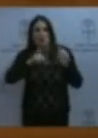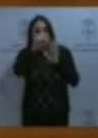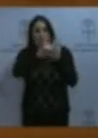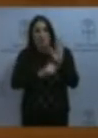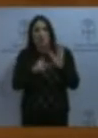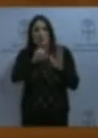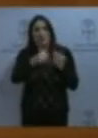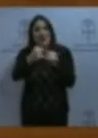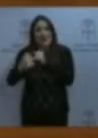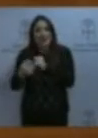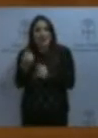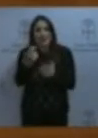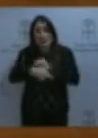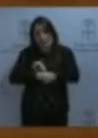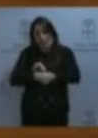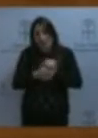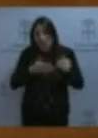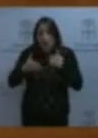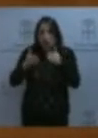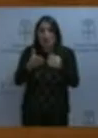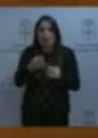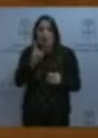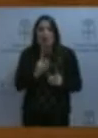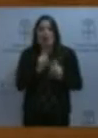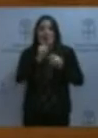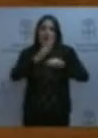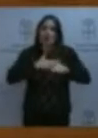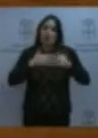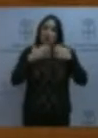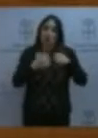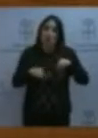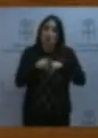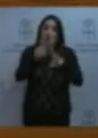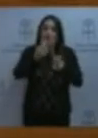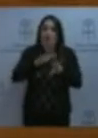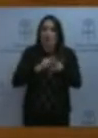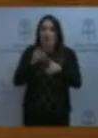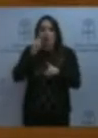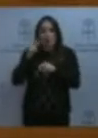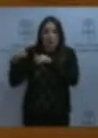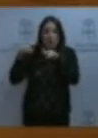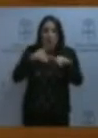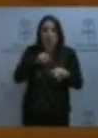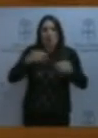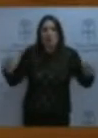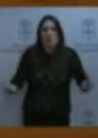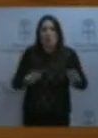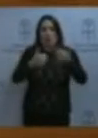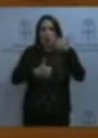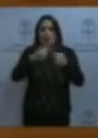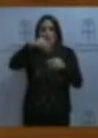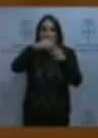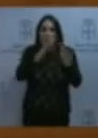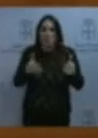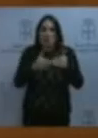diseño de líneas estratégicas orientadas a la puesta en valor del patrimonio industrial como producto turístico y la mejora de la competitividad del mismo en el marco del